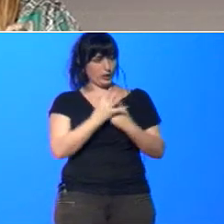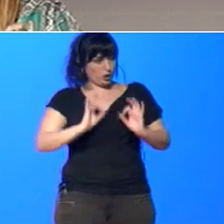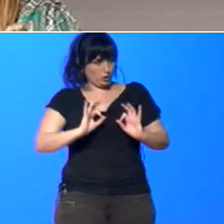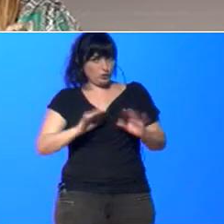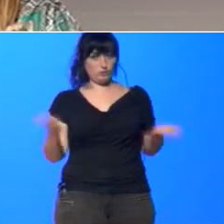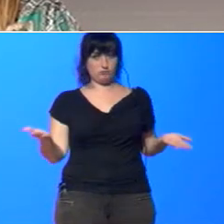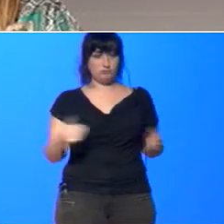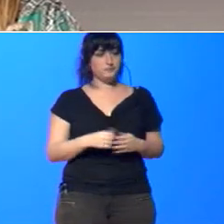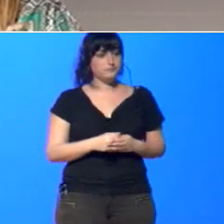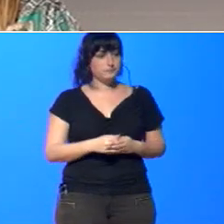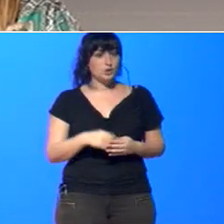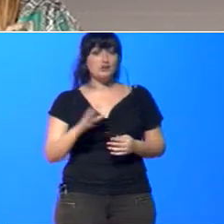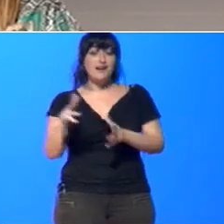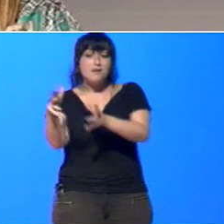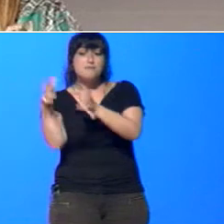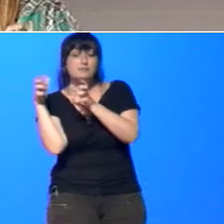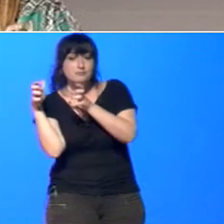acción. No puede...